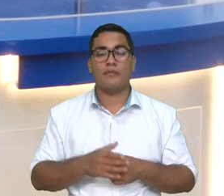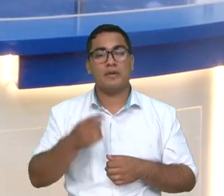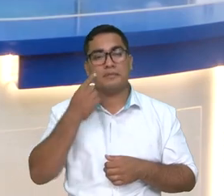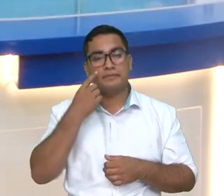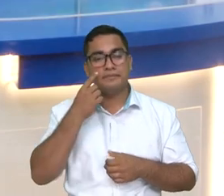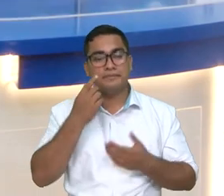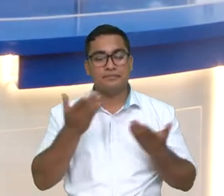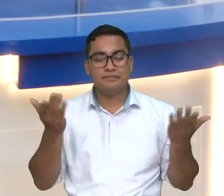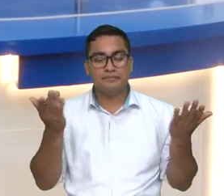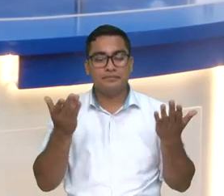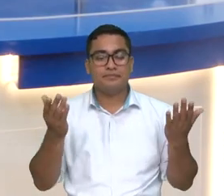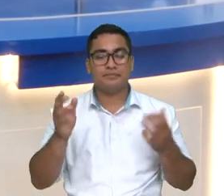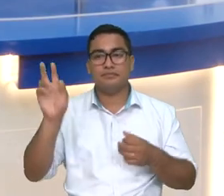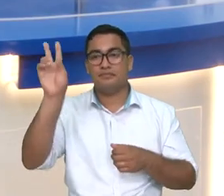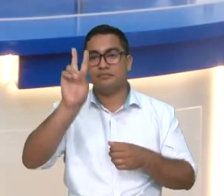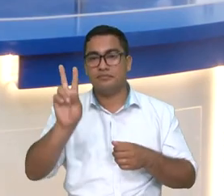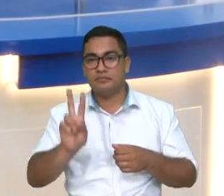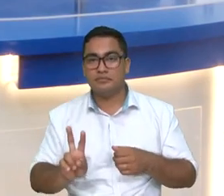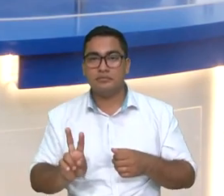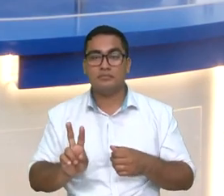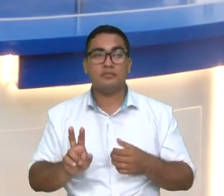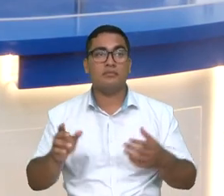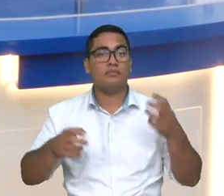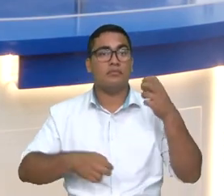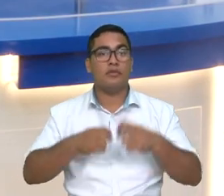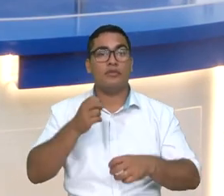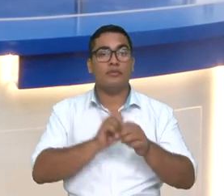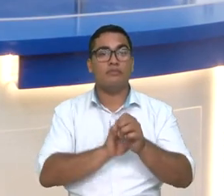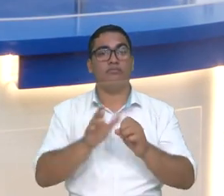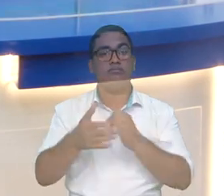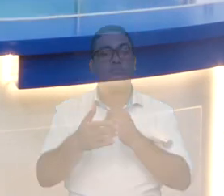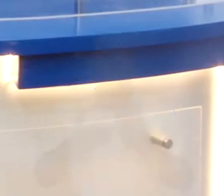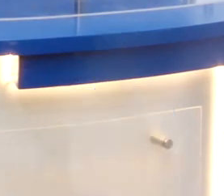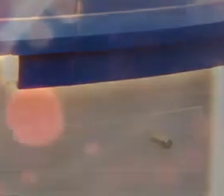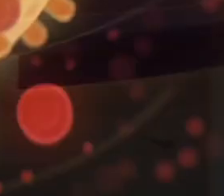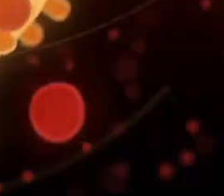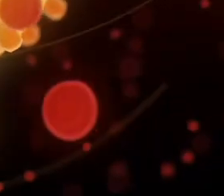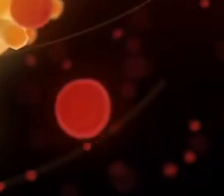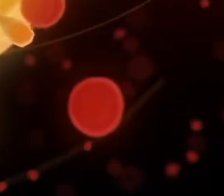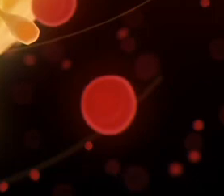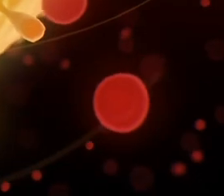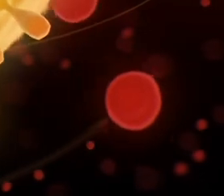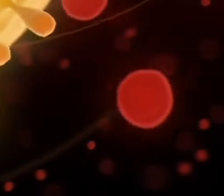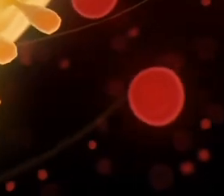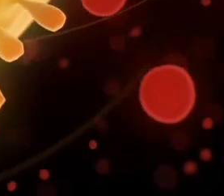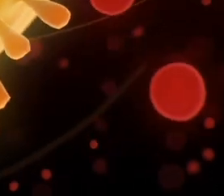Veamos ahora cómo en Venezuela viven las afectaciones por coronavirus.